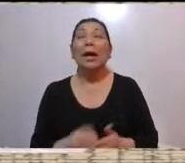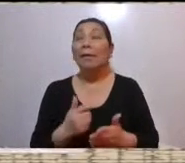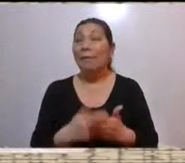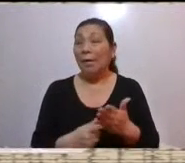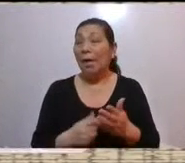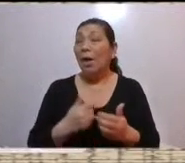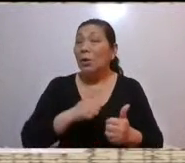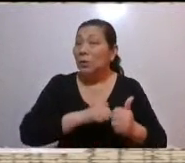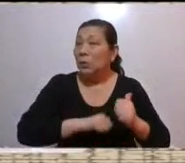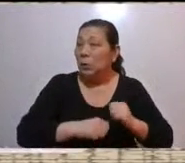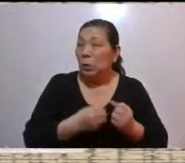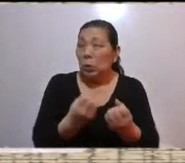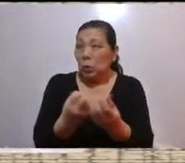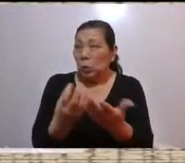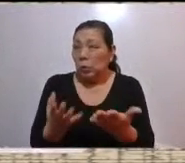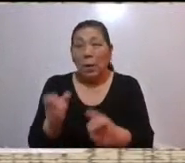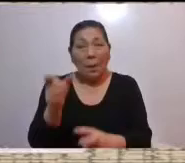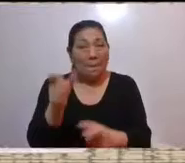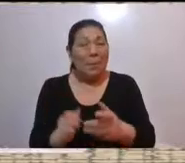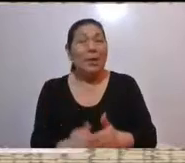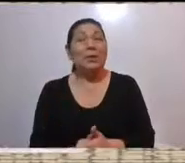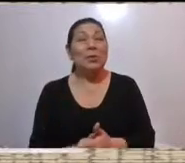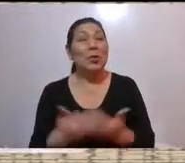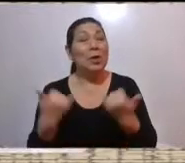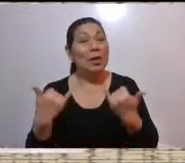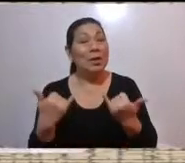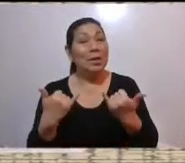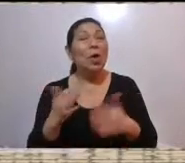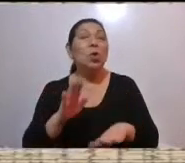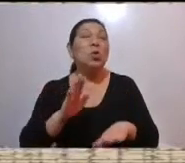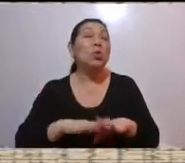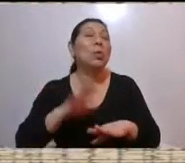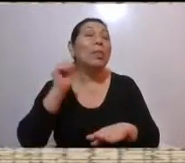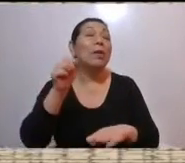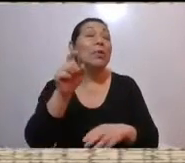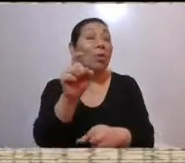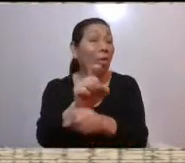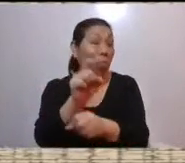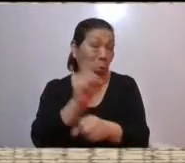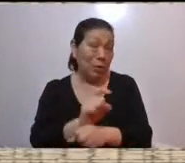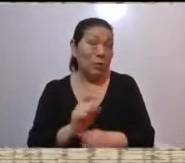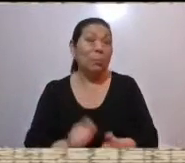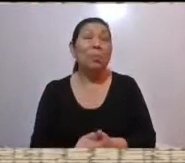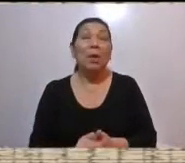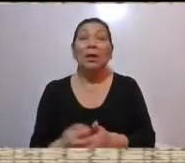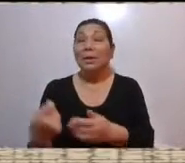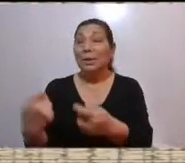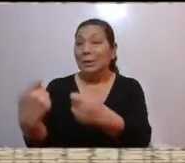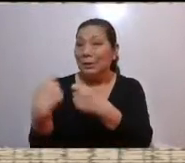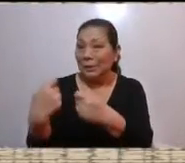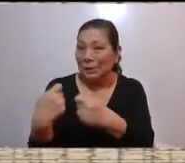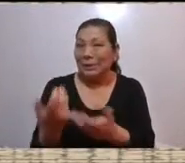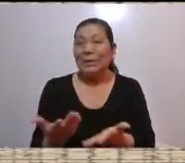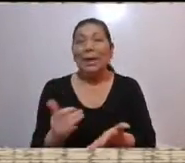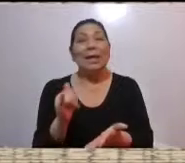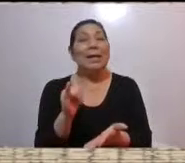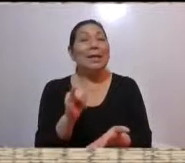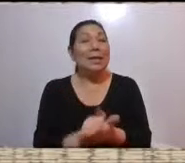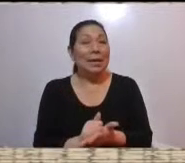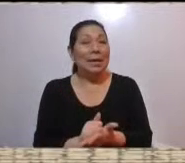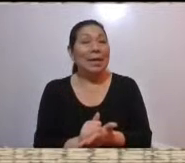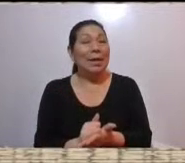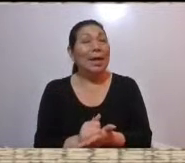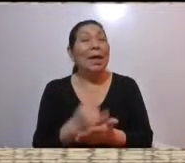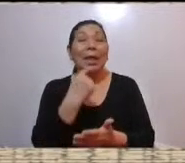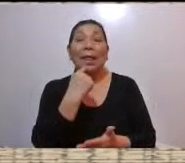su competencia y que afectan a un sinnúmero de personas, en este caso respecto al derecho a la educación. La obligación